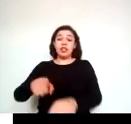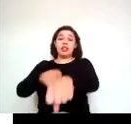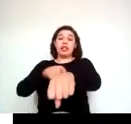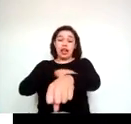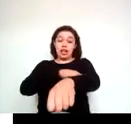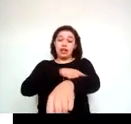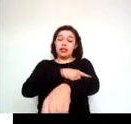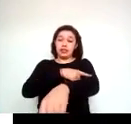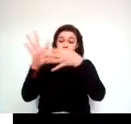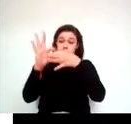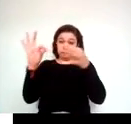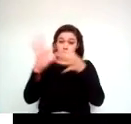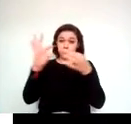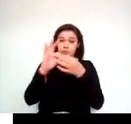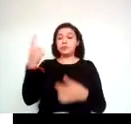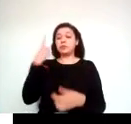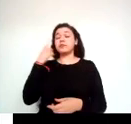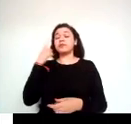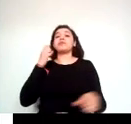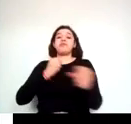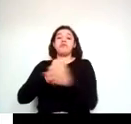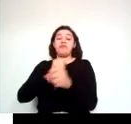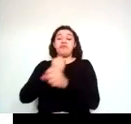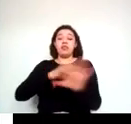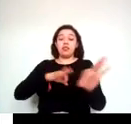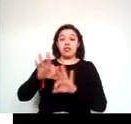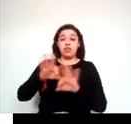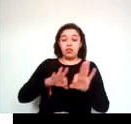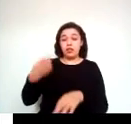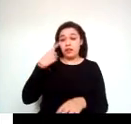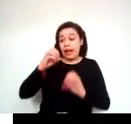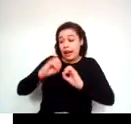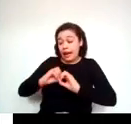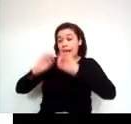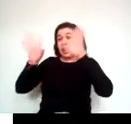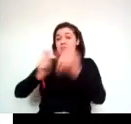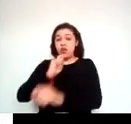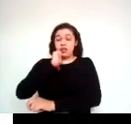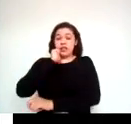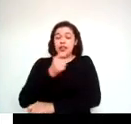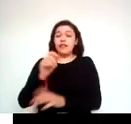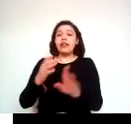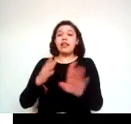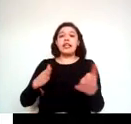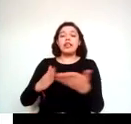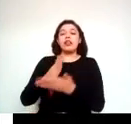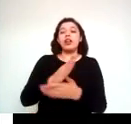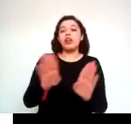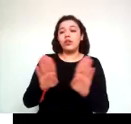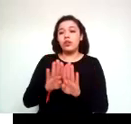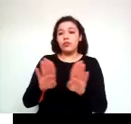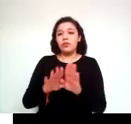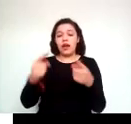Nos pide ver a la violencia laboral para tener muy claro qué se trata y cómo poder evitarla. Y la divide en